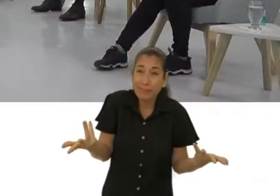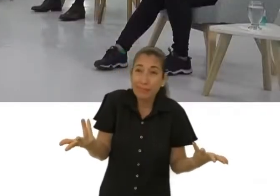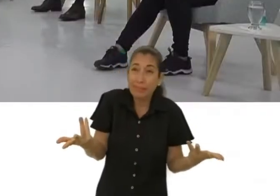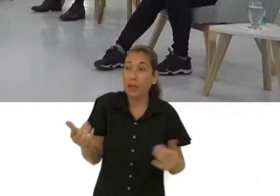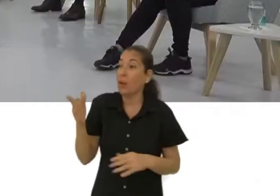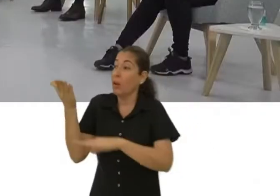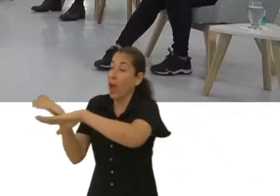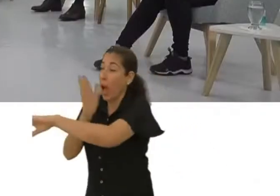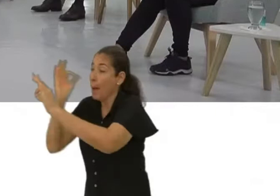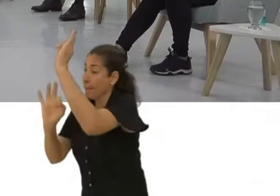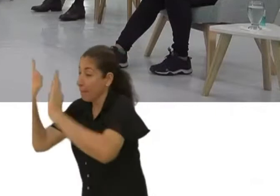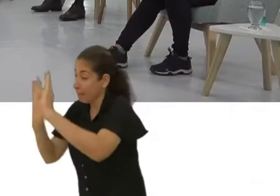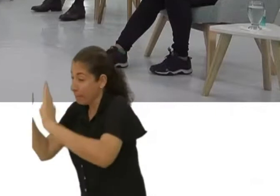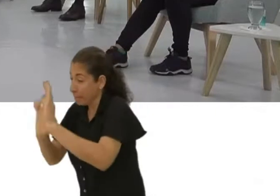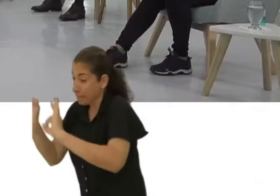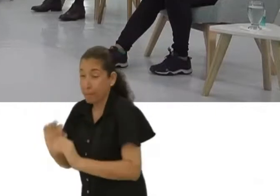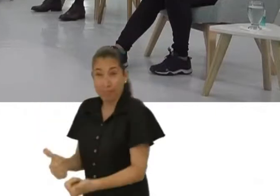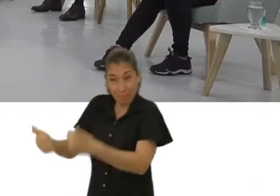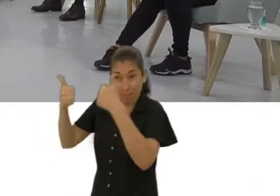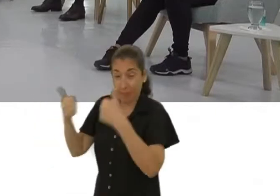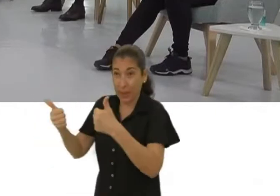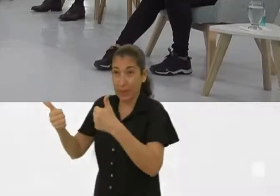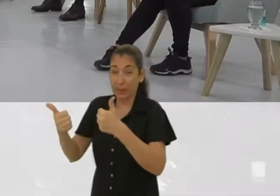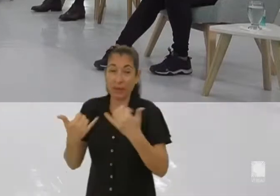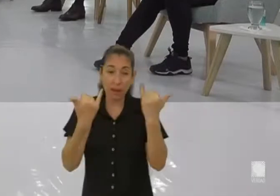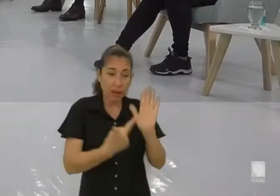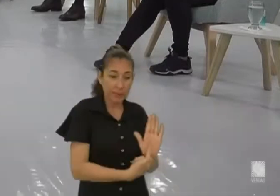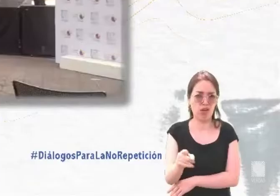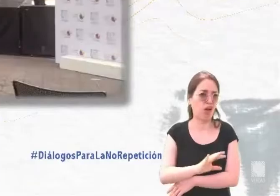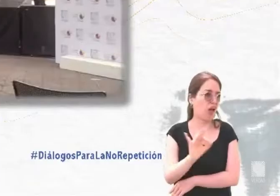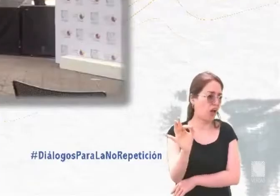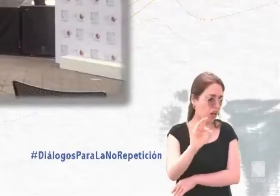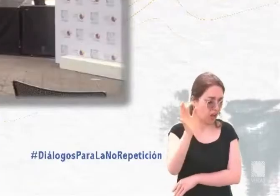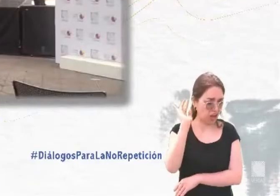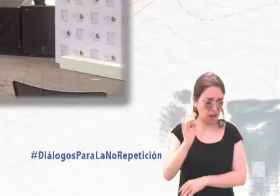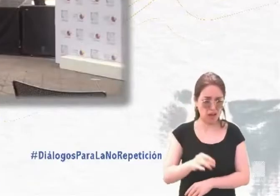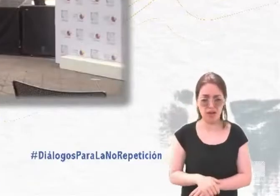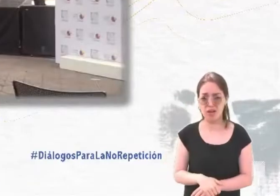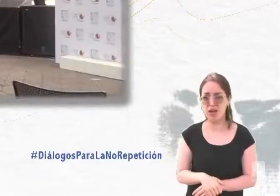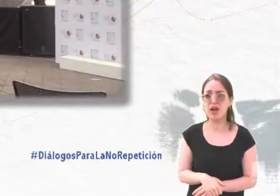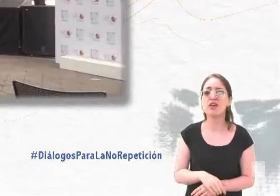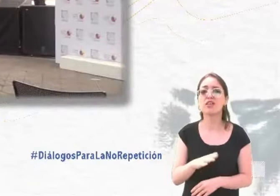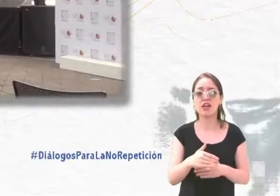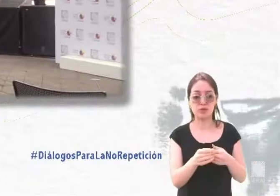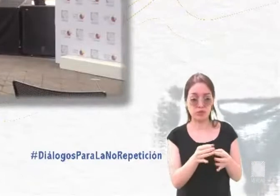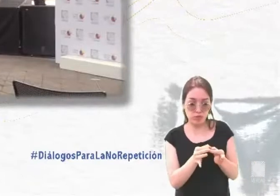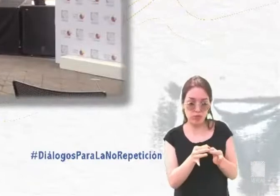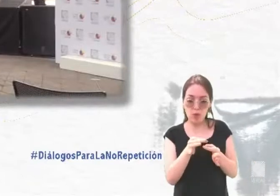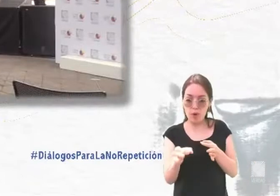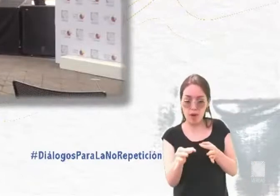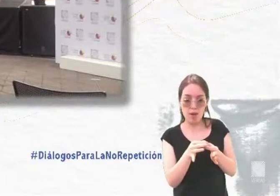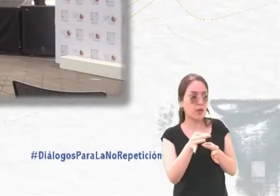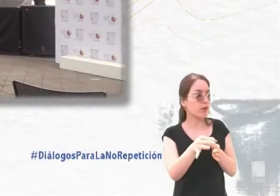academia, sector empresarial y excombatientes. Como resultado de este ejercicio, se efectuaron 4 diálogos